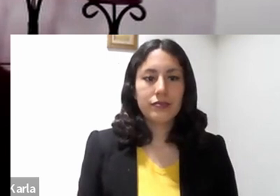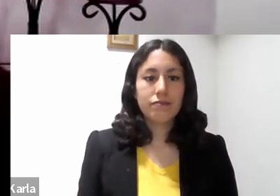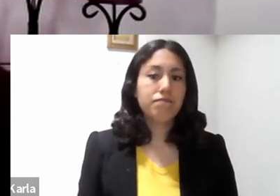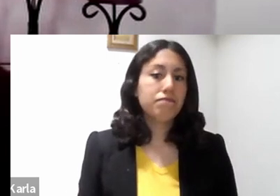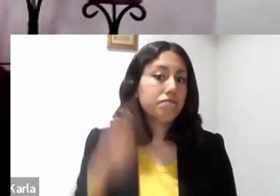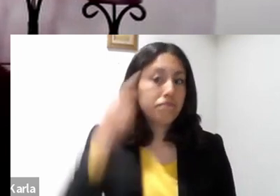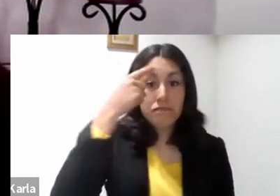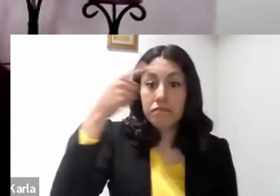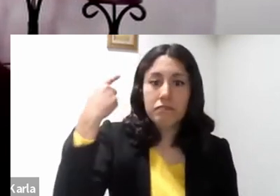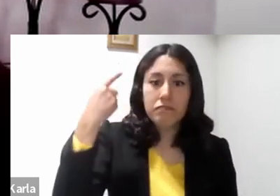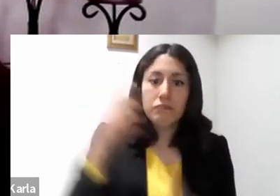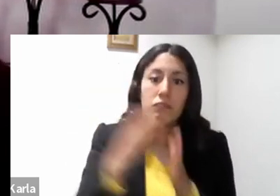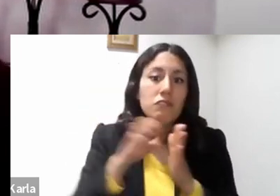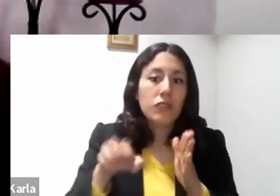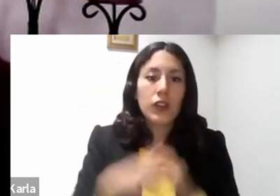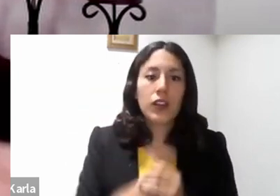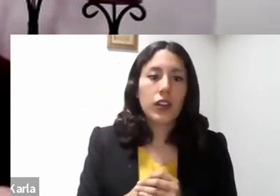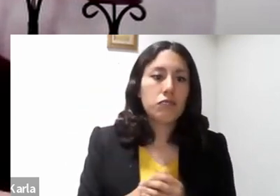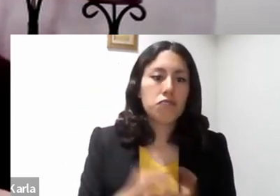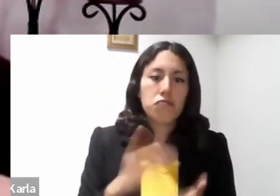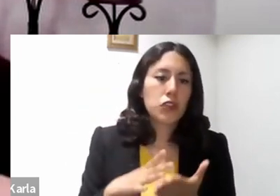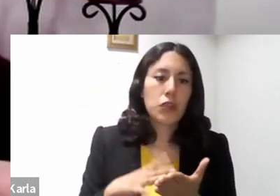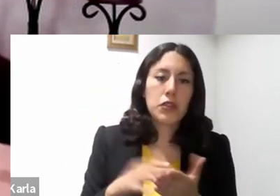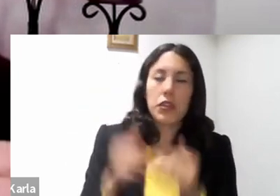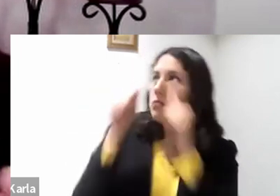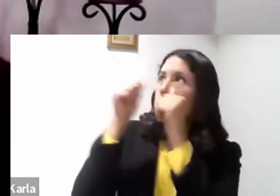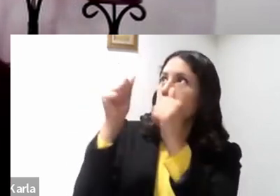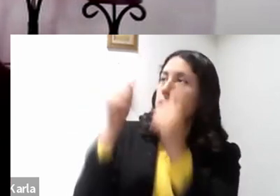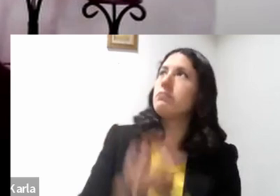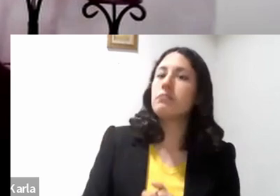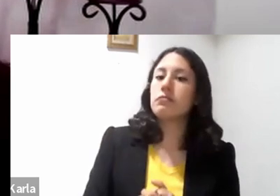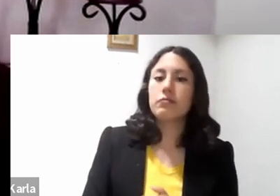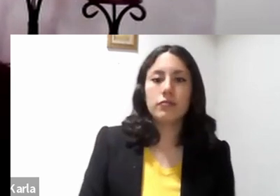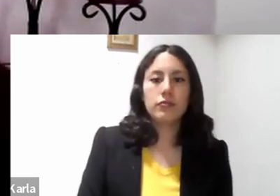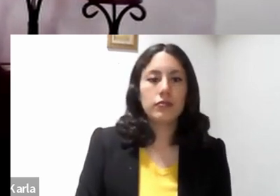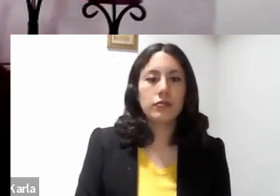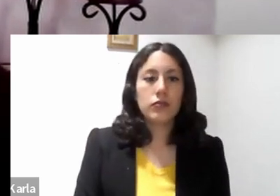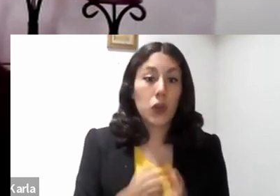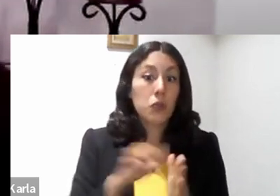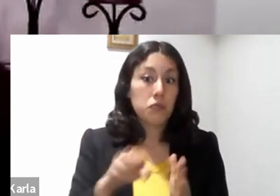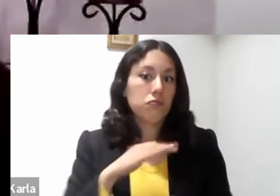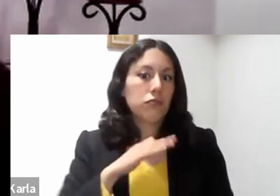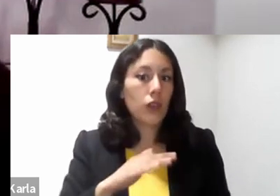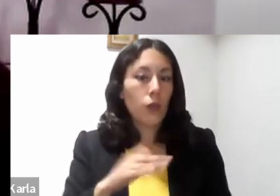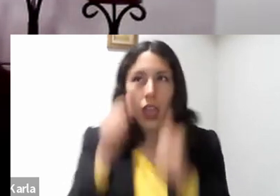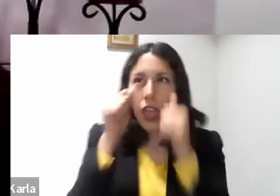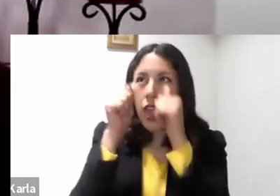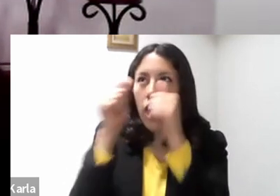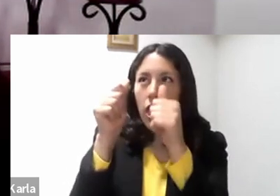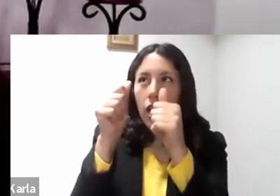simplemente estar inclusive es además se puede contemplar el padre nuestro con